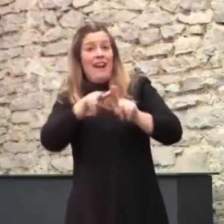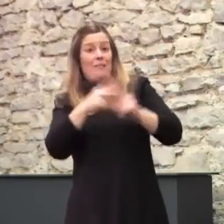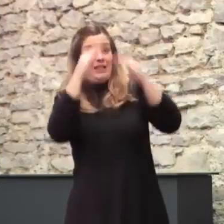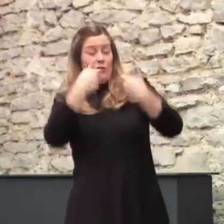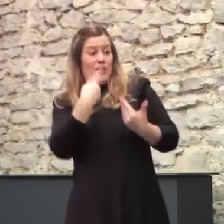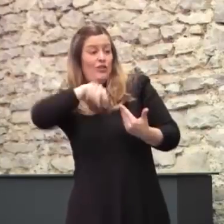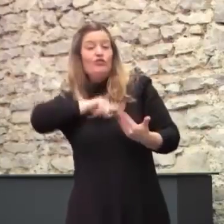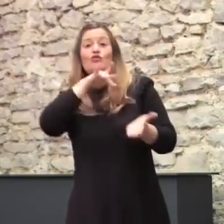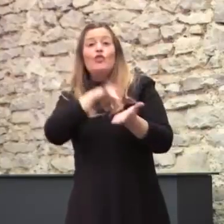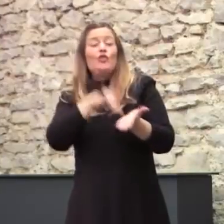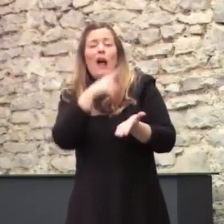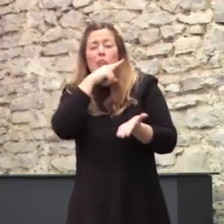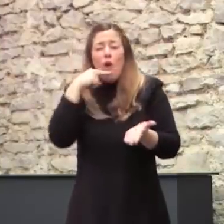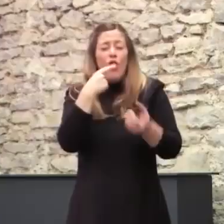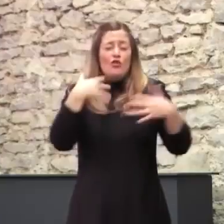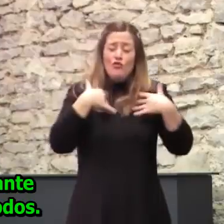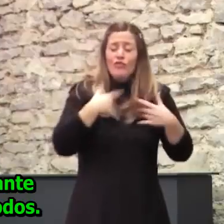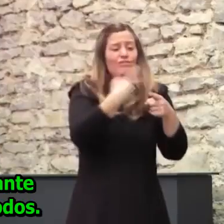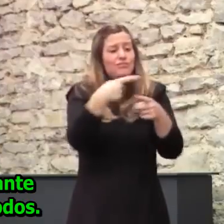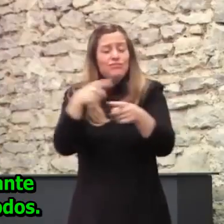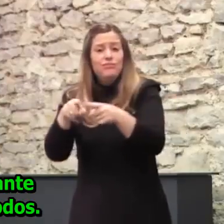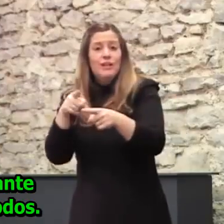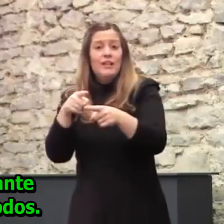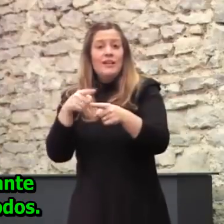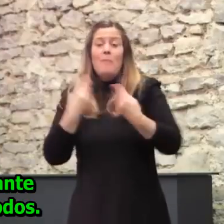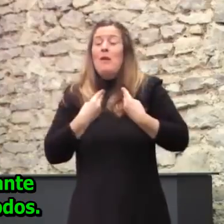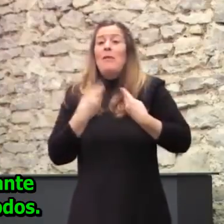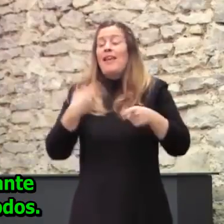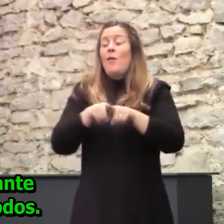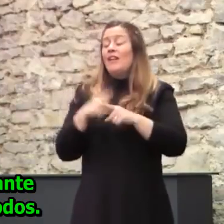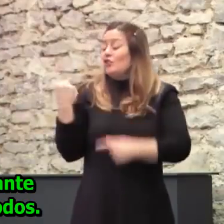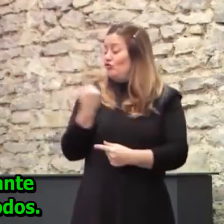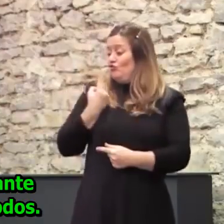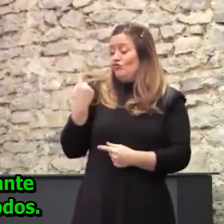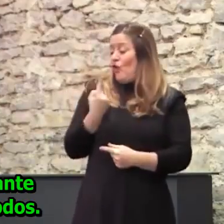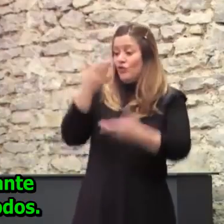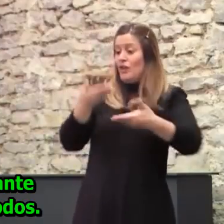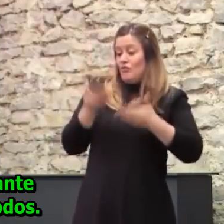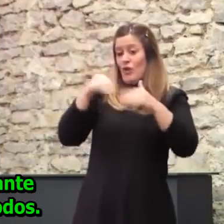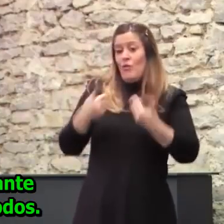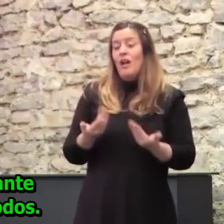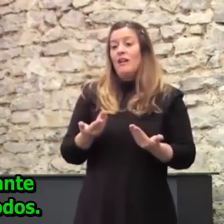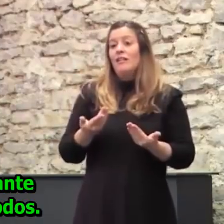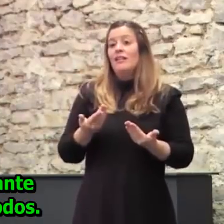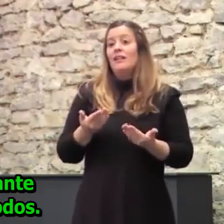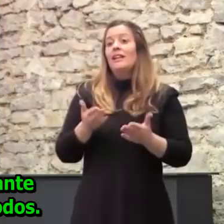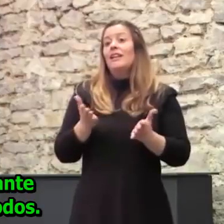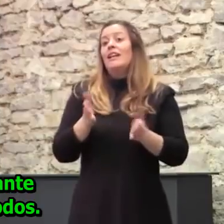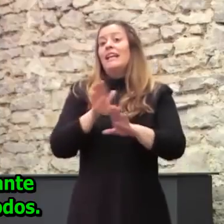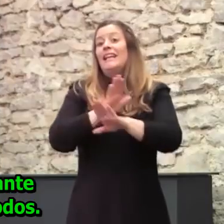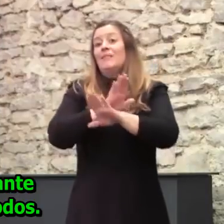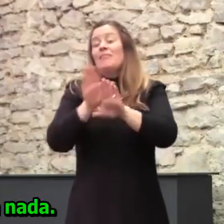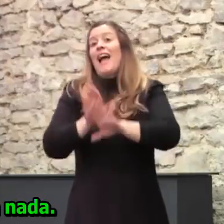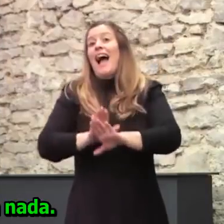vivir a solas y sin ayuda, ¿no? Y a mí me parece esto mucho más importante que aprenderse a la lista de los